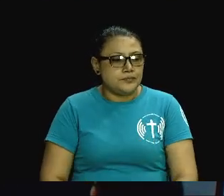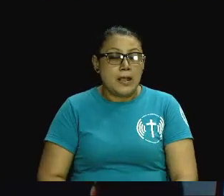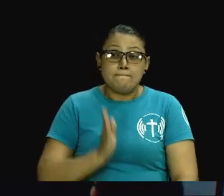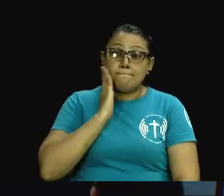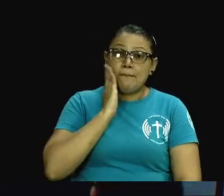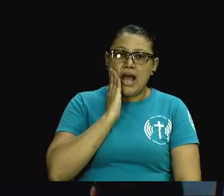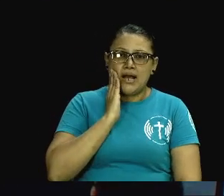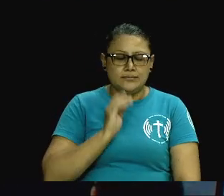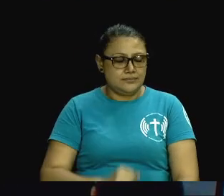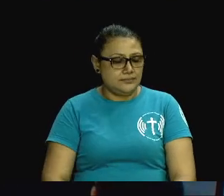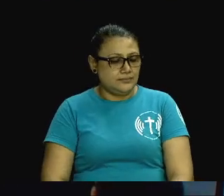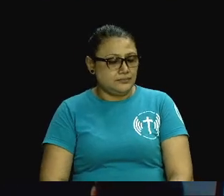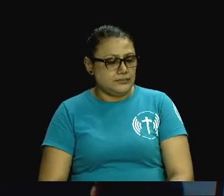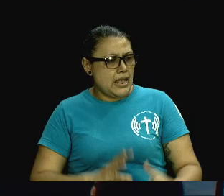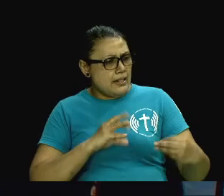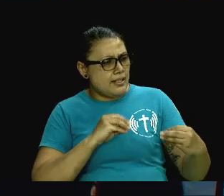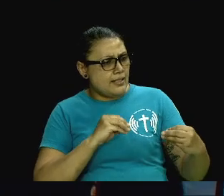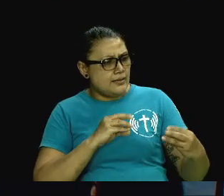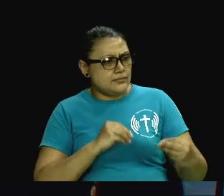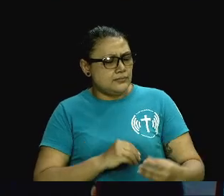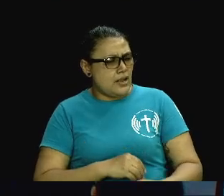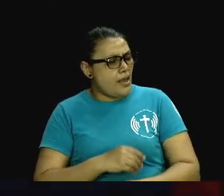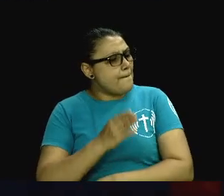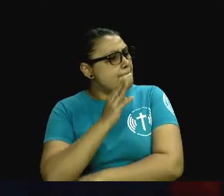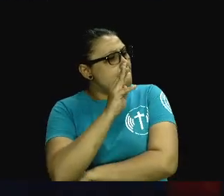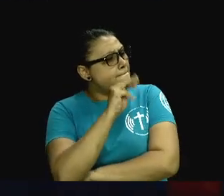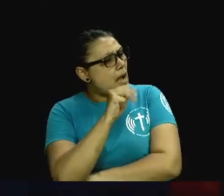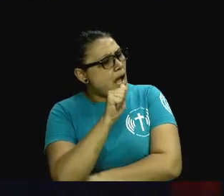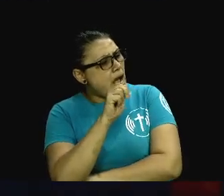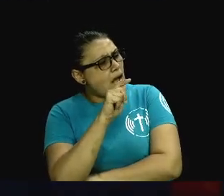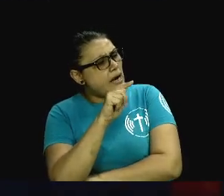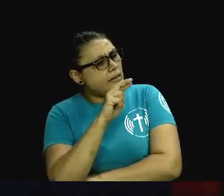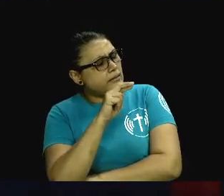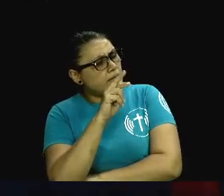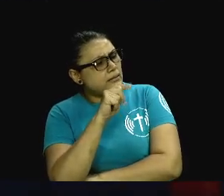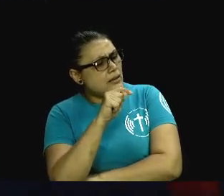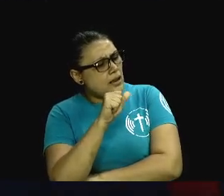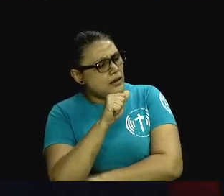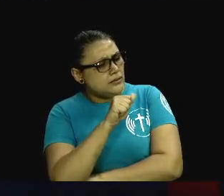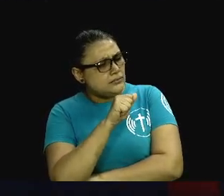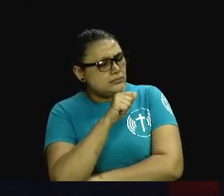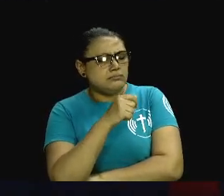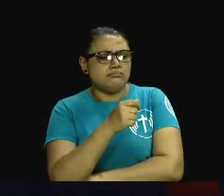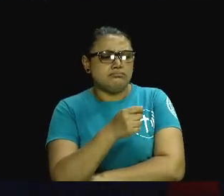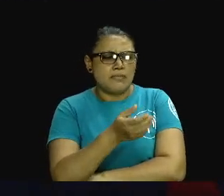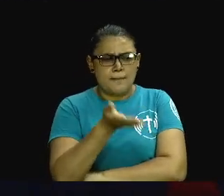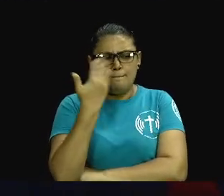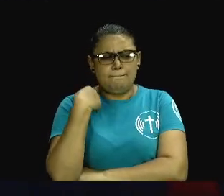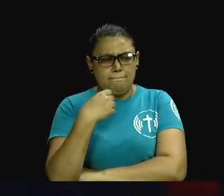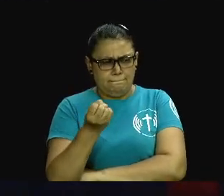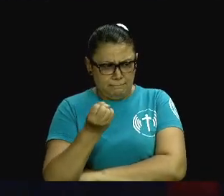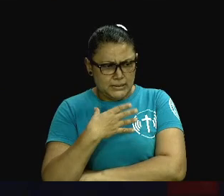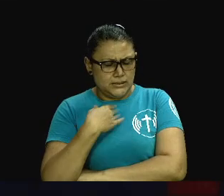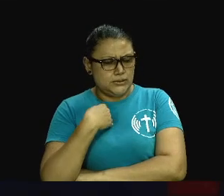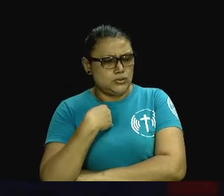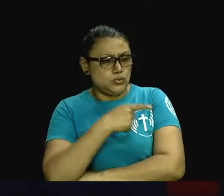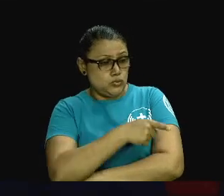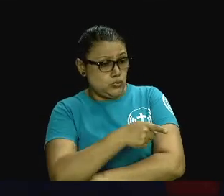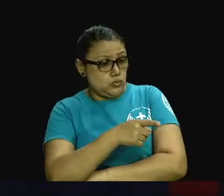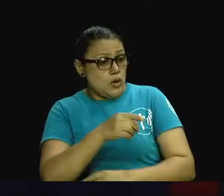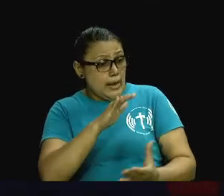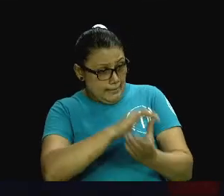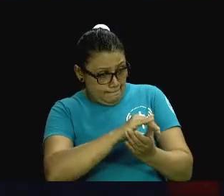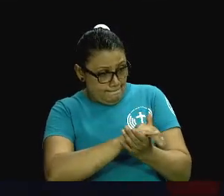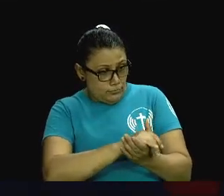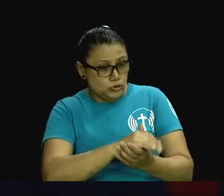y dijimos que es esto fíjate le dijo que no me parece que tú andes a pie ni tu hija porque